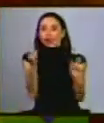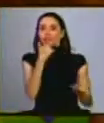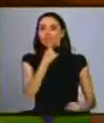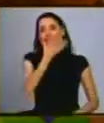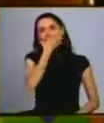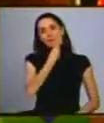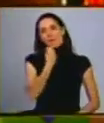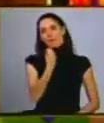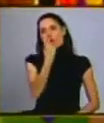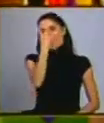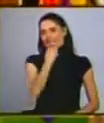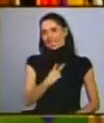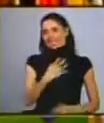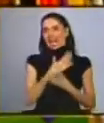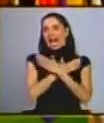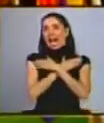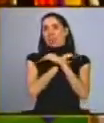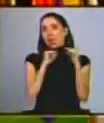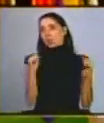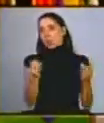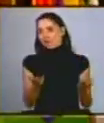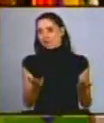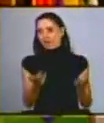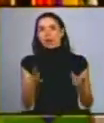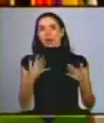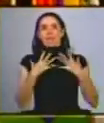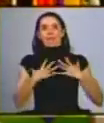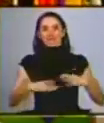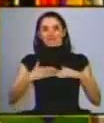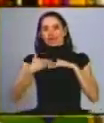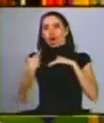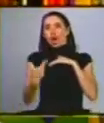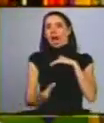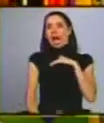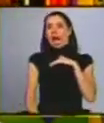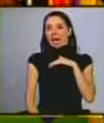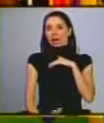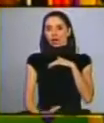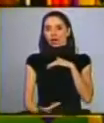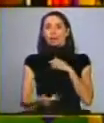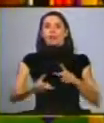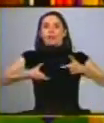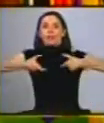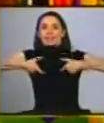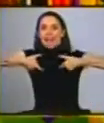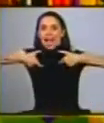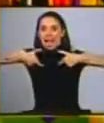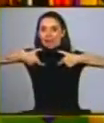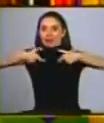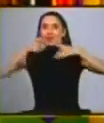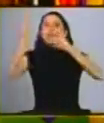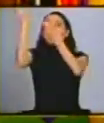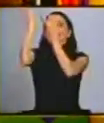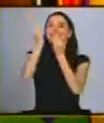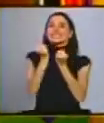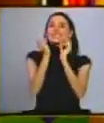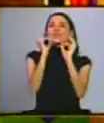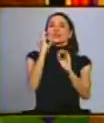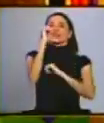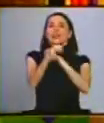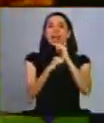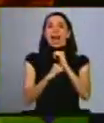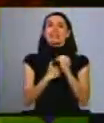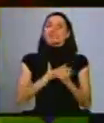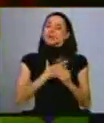estar bonitas para el año nuevo, así que yo creo que me voy a poner un vestido largo, con unos tacos para recibir el año